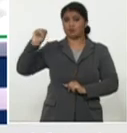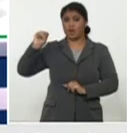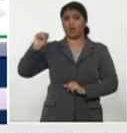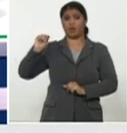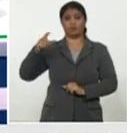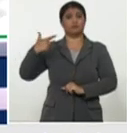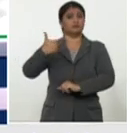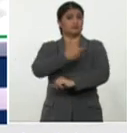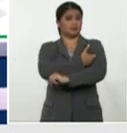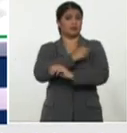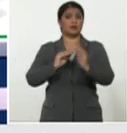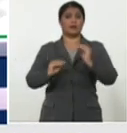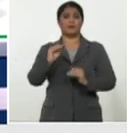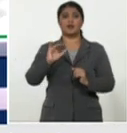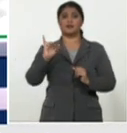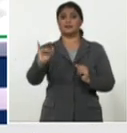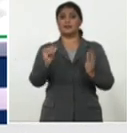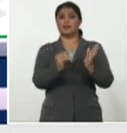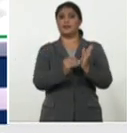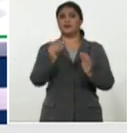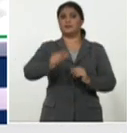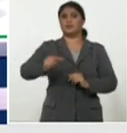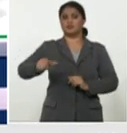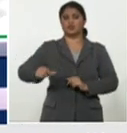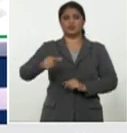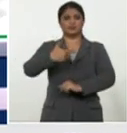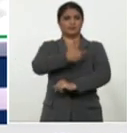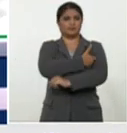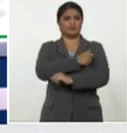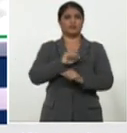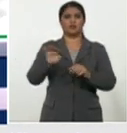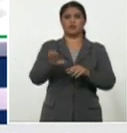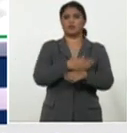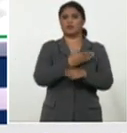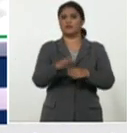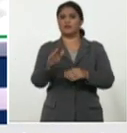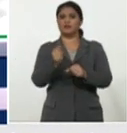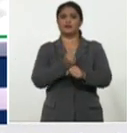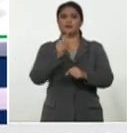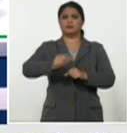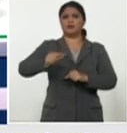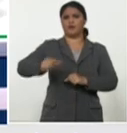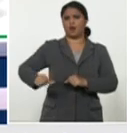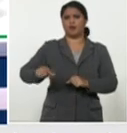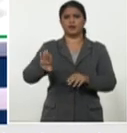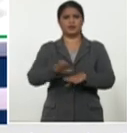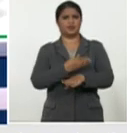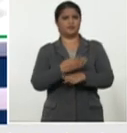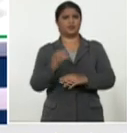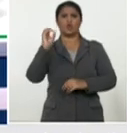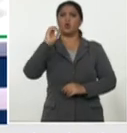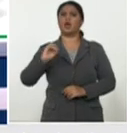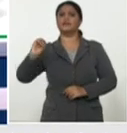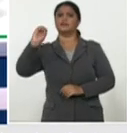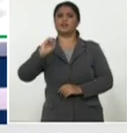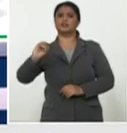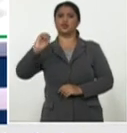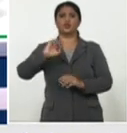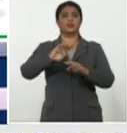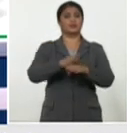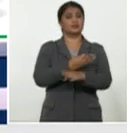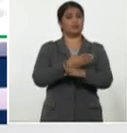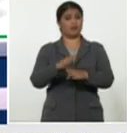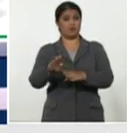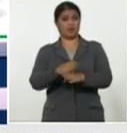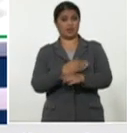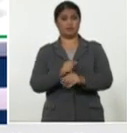a más de 6.000 sujetos, trabajadores sanitarios y de servicios pertenecientes a los diferentes centros de asistencia